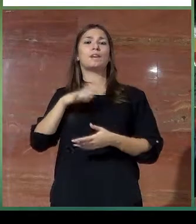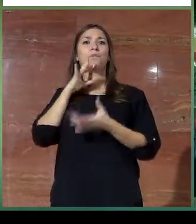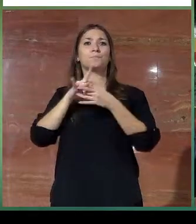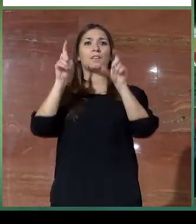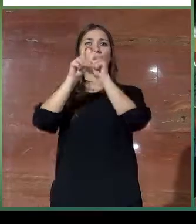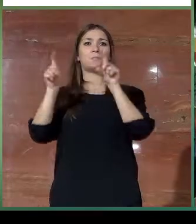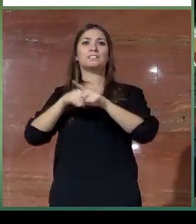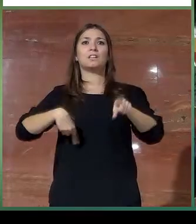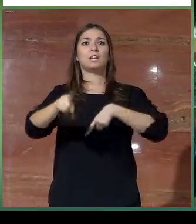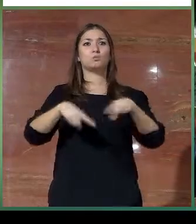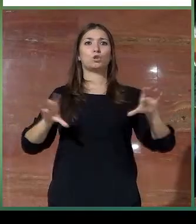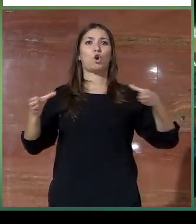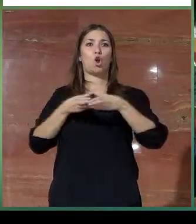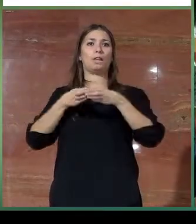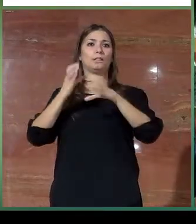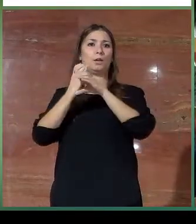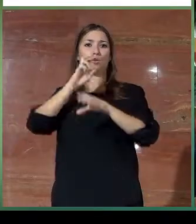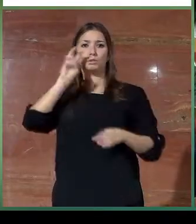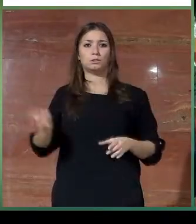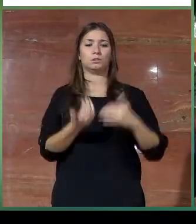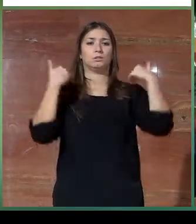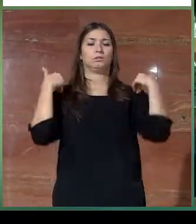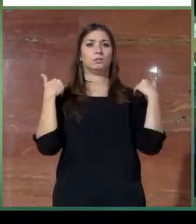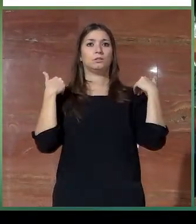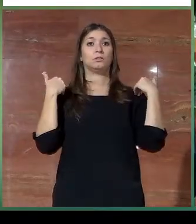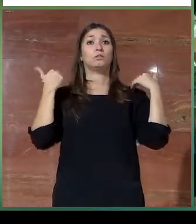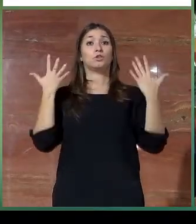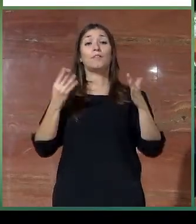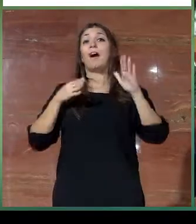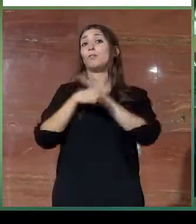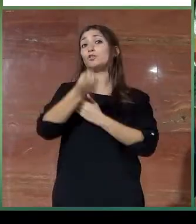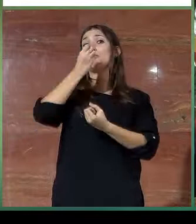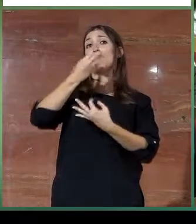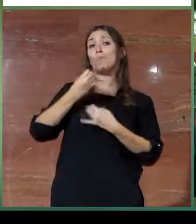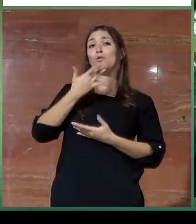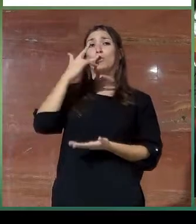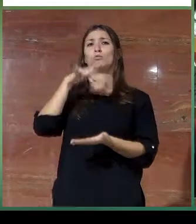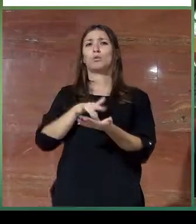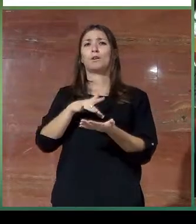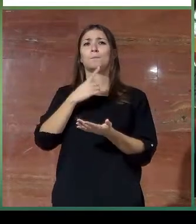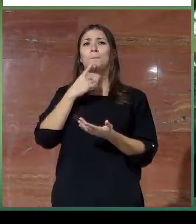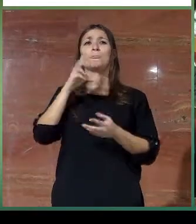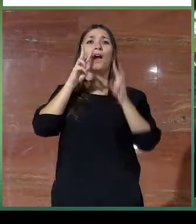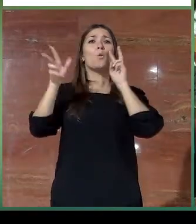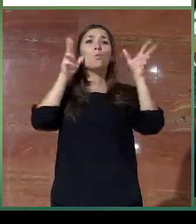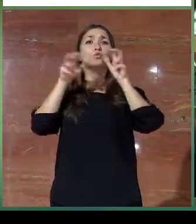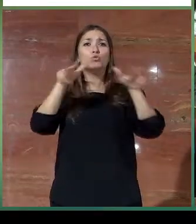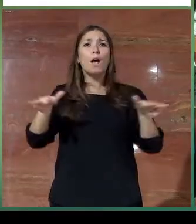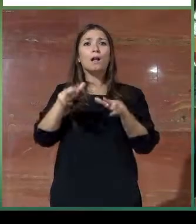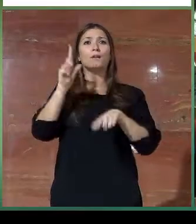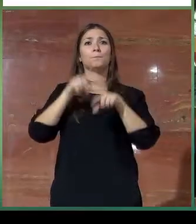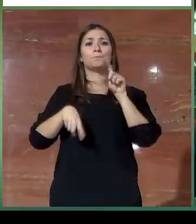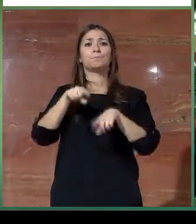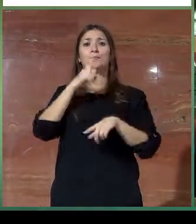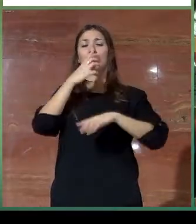empresas de transporte colectivo, como acceso a la información documentales, audiovisuales, como las de